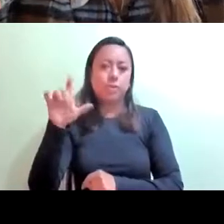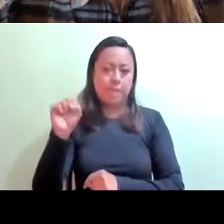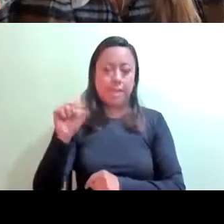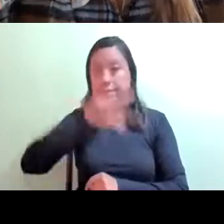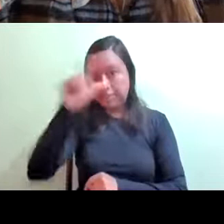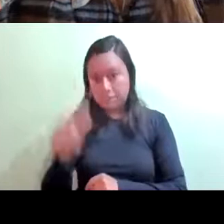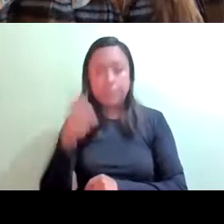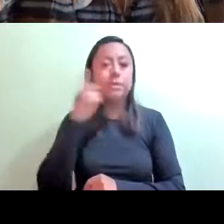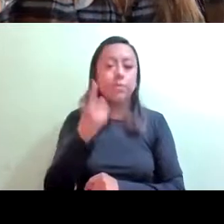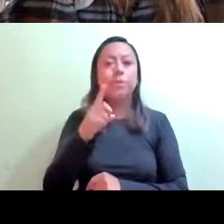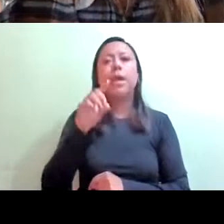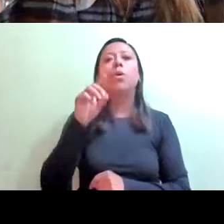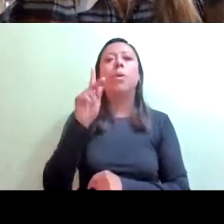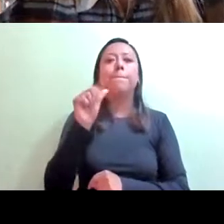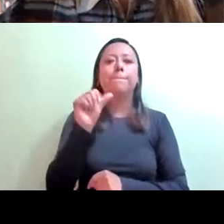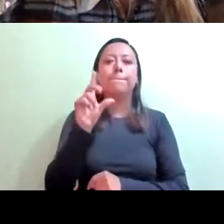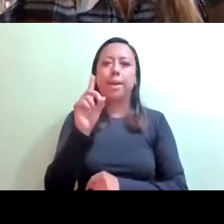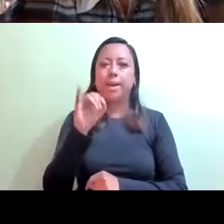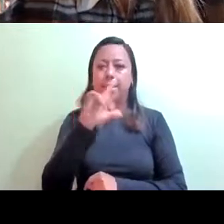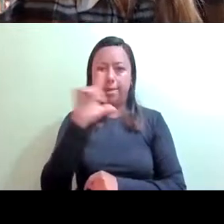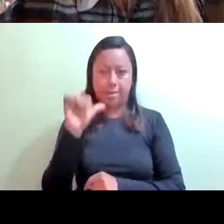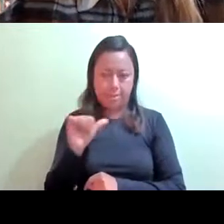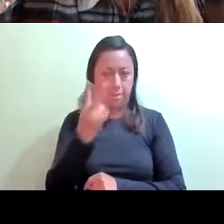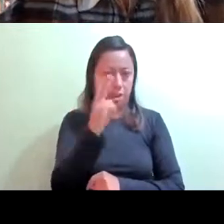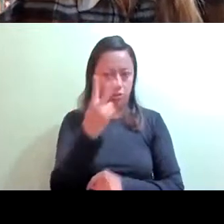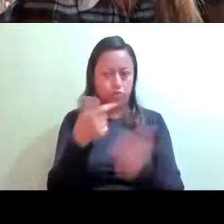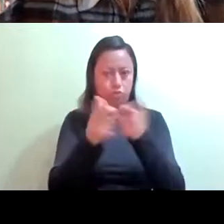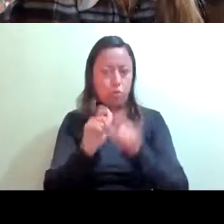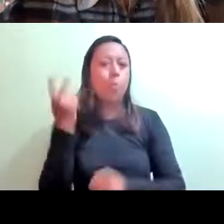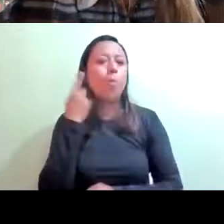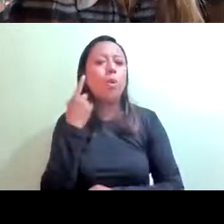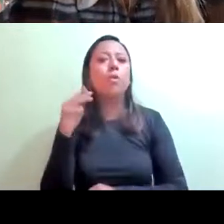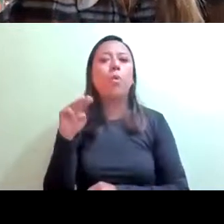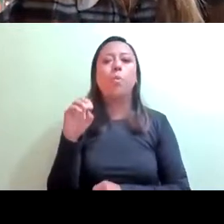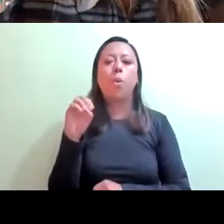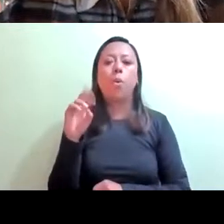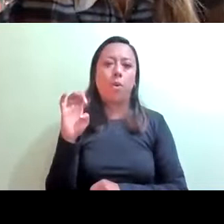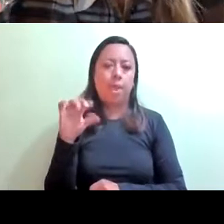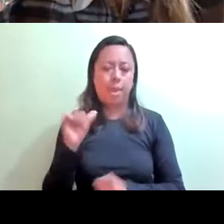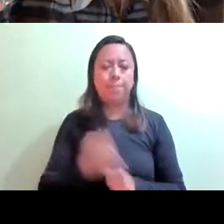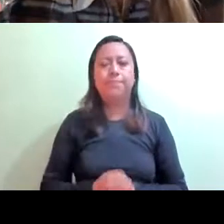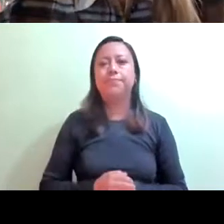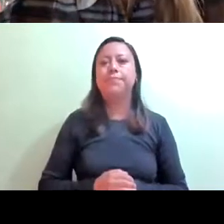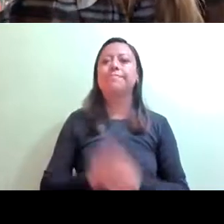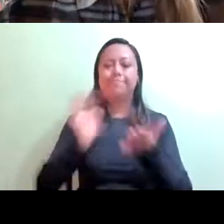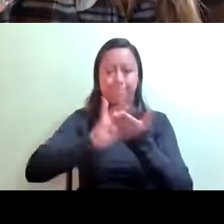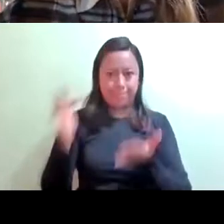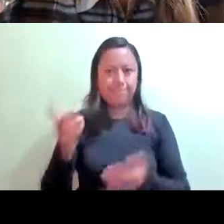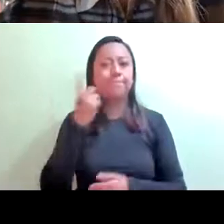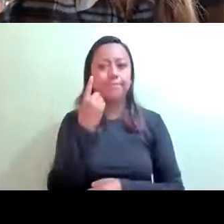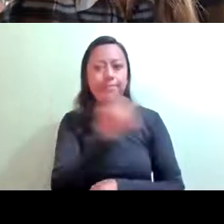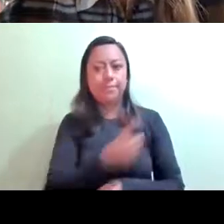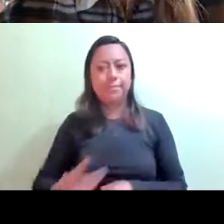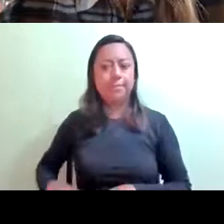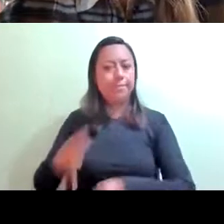Martín Padilla Sánchez, ambos del Grupo Parlamentario de Morena. Adelante, diputada. Gracias, diputado presidente. Buenos